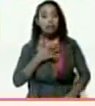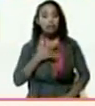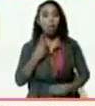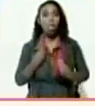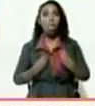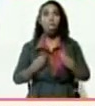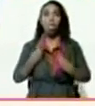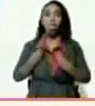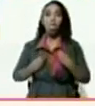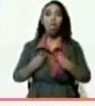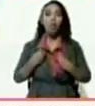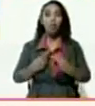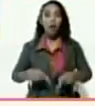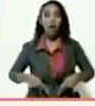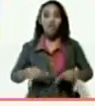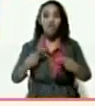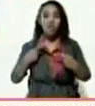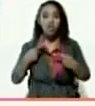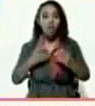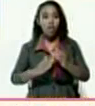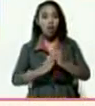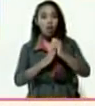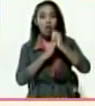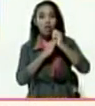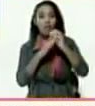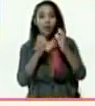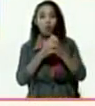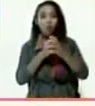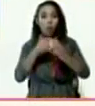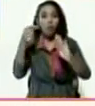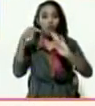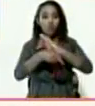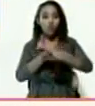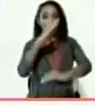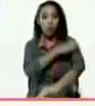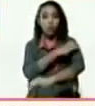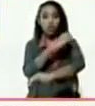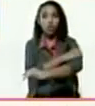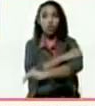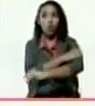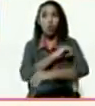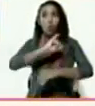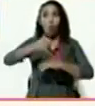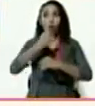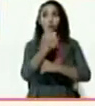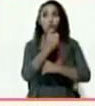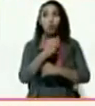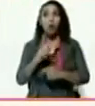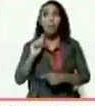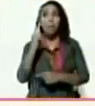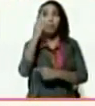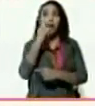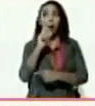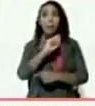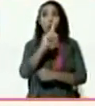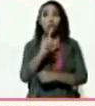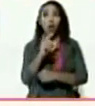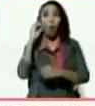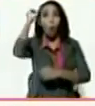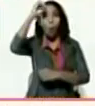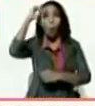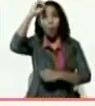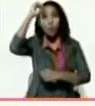preocupado por la vida del dirigente del sector extremista de la ultraderecha, Juan Guaidó. Sería mi primera pregunta, su opinión al